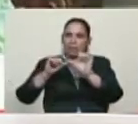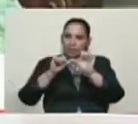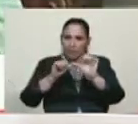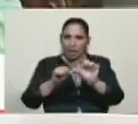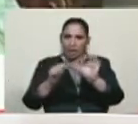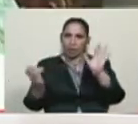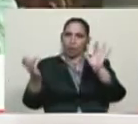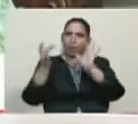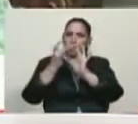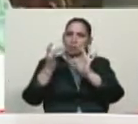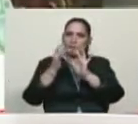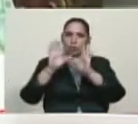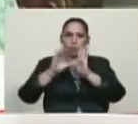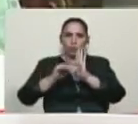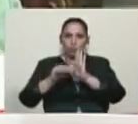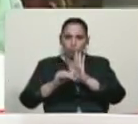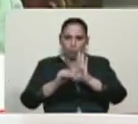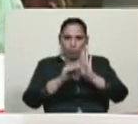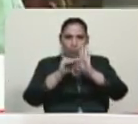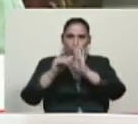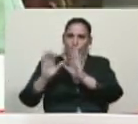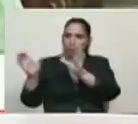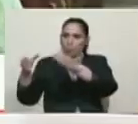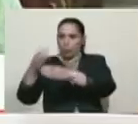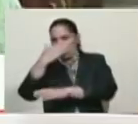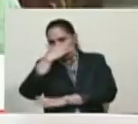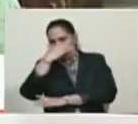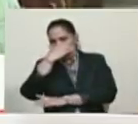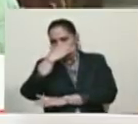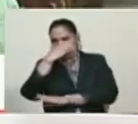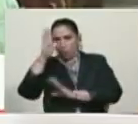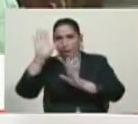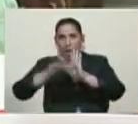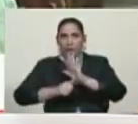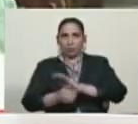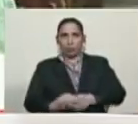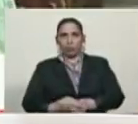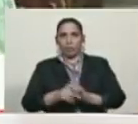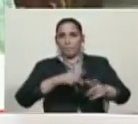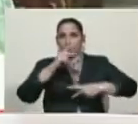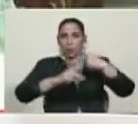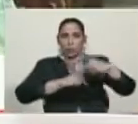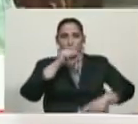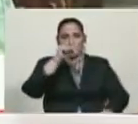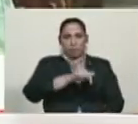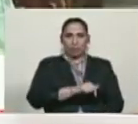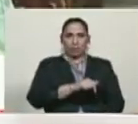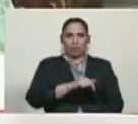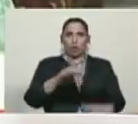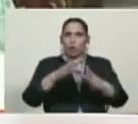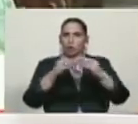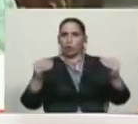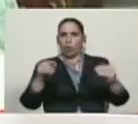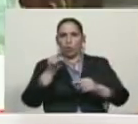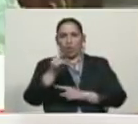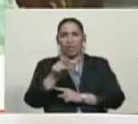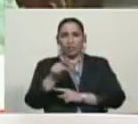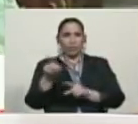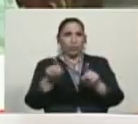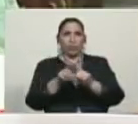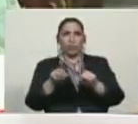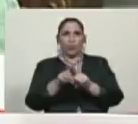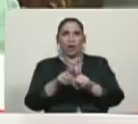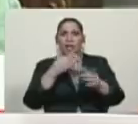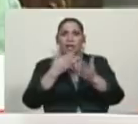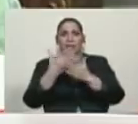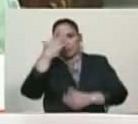a los ladrones y que producir aquí todo esto es una lección vale yo le di gracias